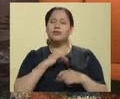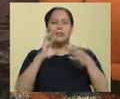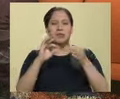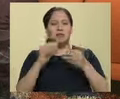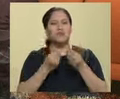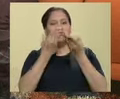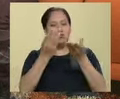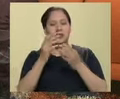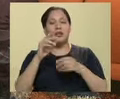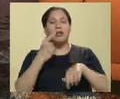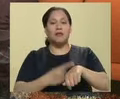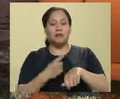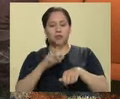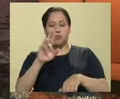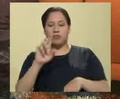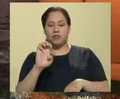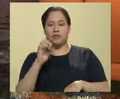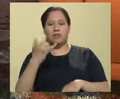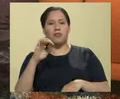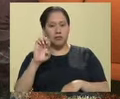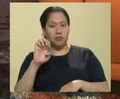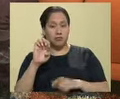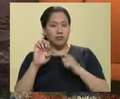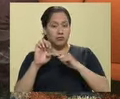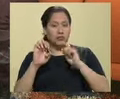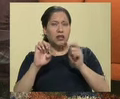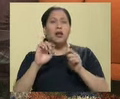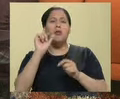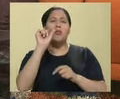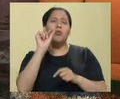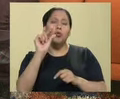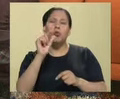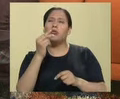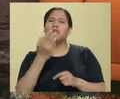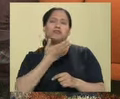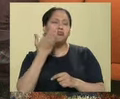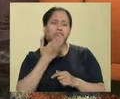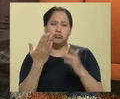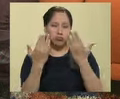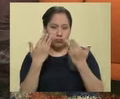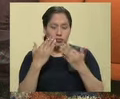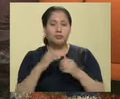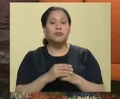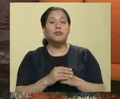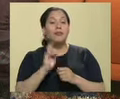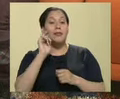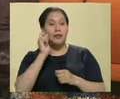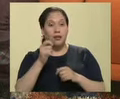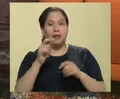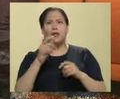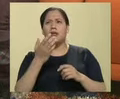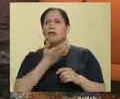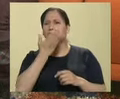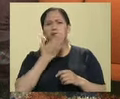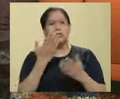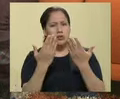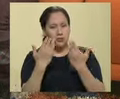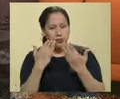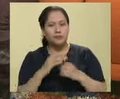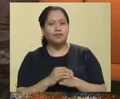del síndrome de Reye porque si bien es una enfermedad poco frecuente, y esta, el hecho de que sea poco frecuente